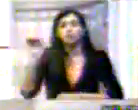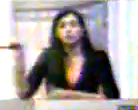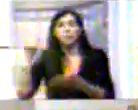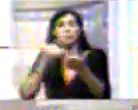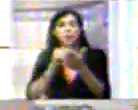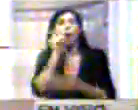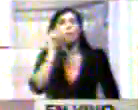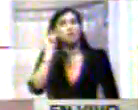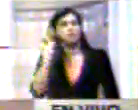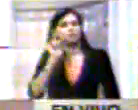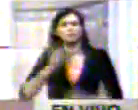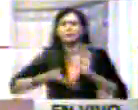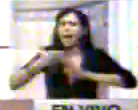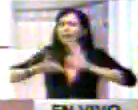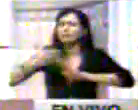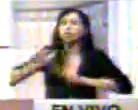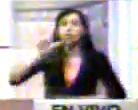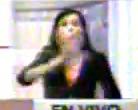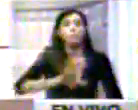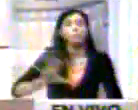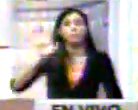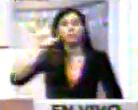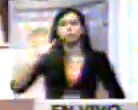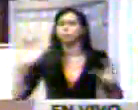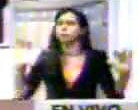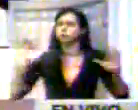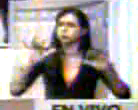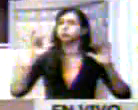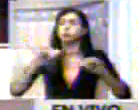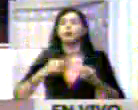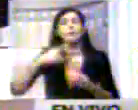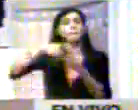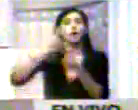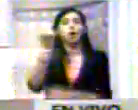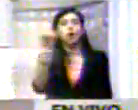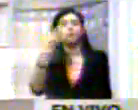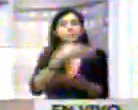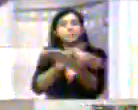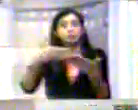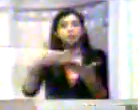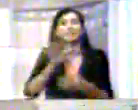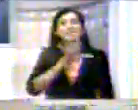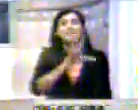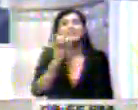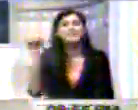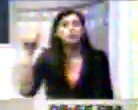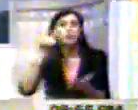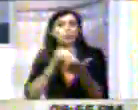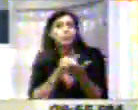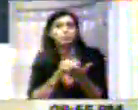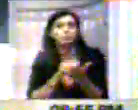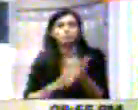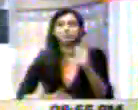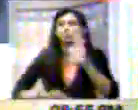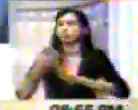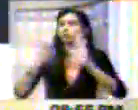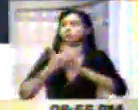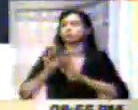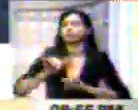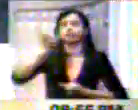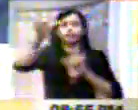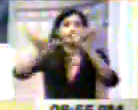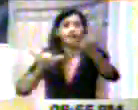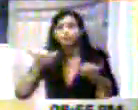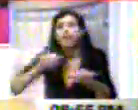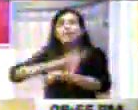18.800.000 compatriotas se movieron por todo el país. Más de 11.500.000, bueno, haciendo turismo